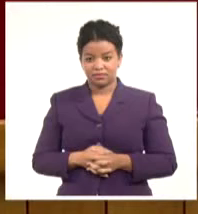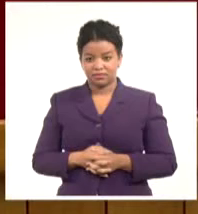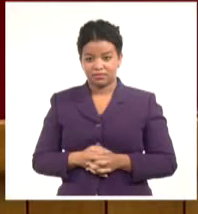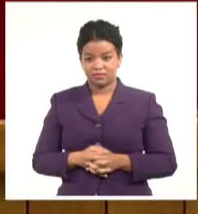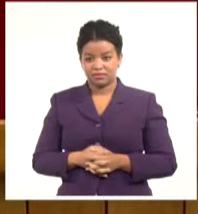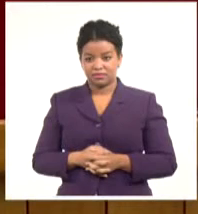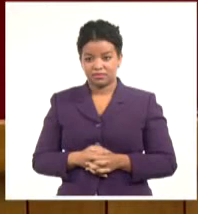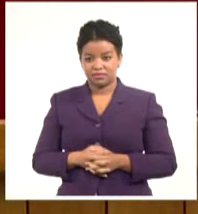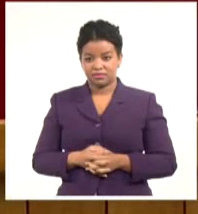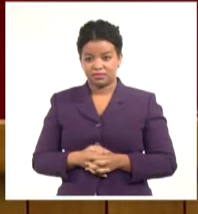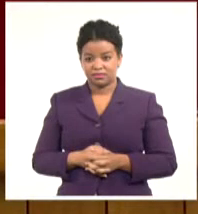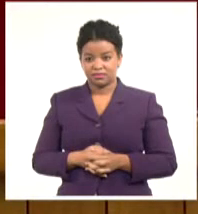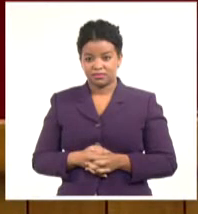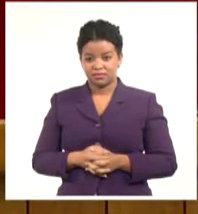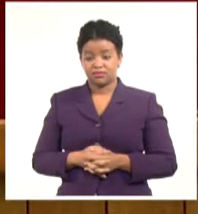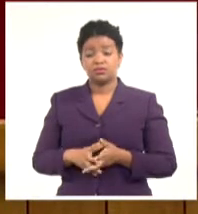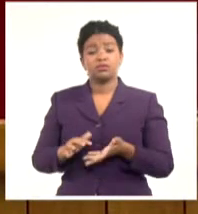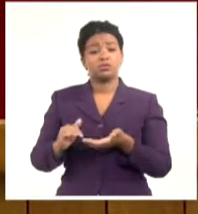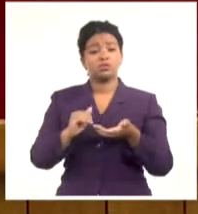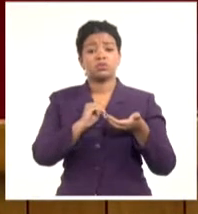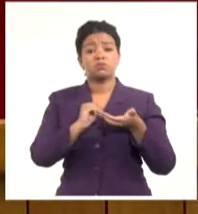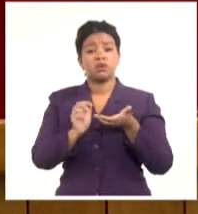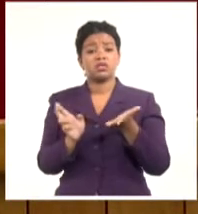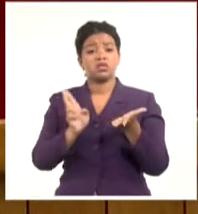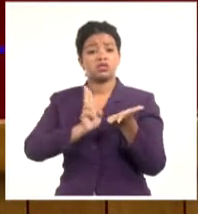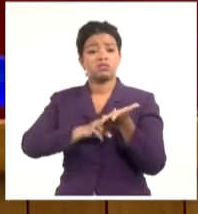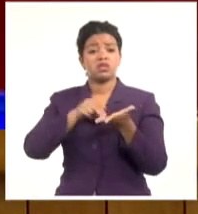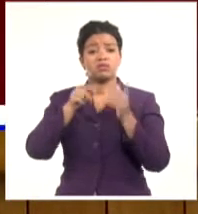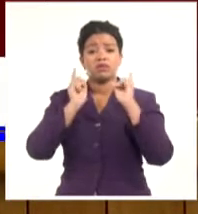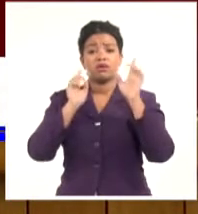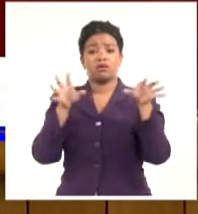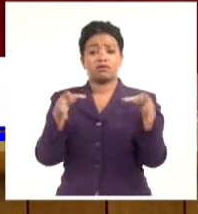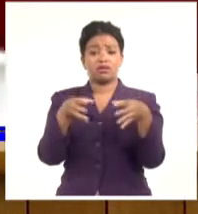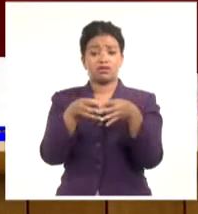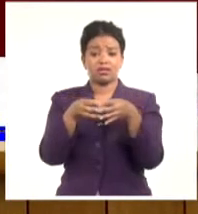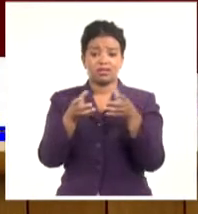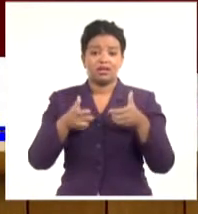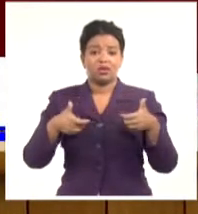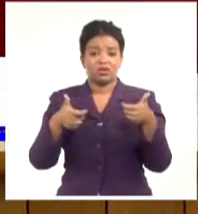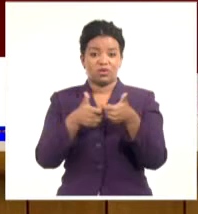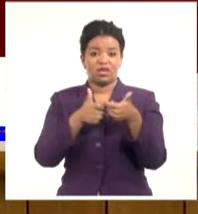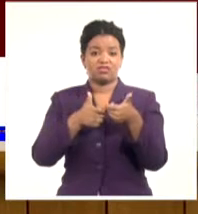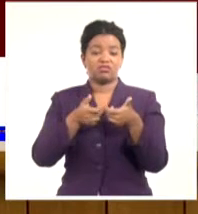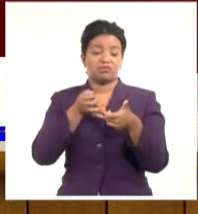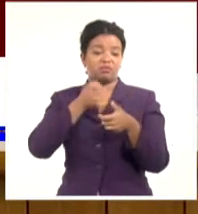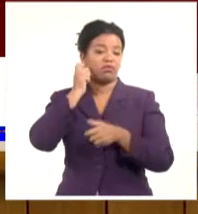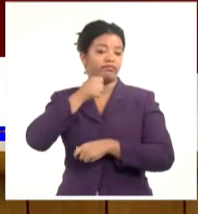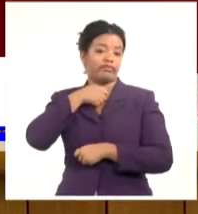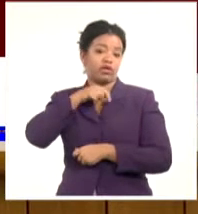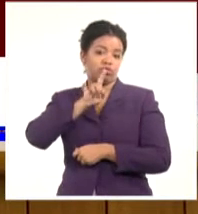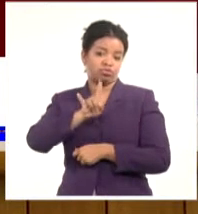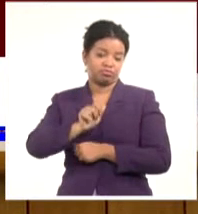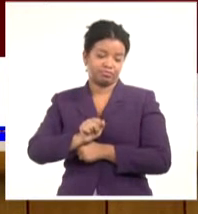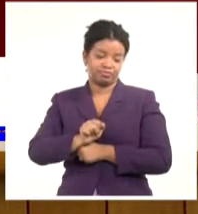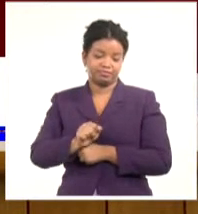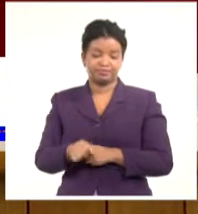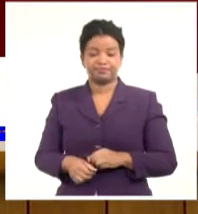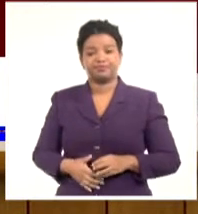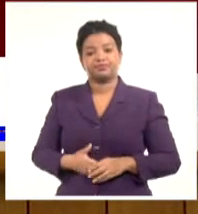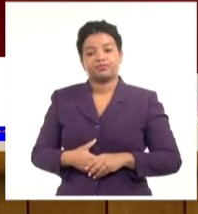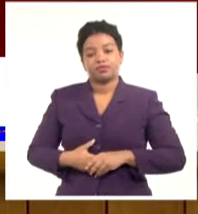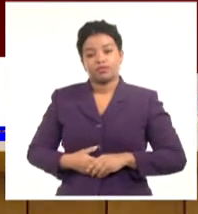compañeras y compañeros que presiden esta sesión de clausura del 10º Congreso de la Federación Estudiantil